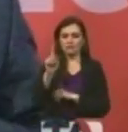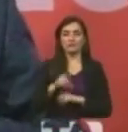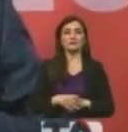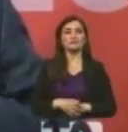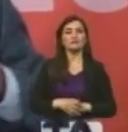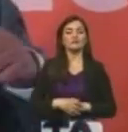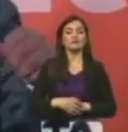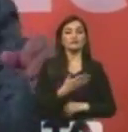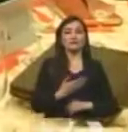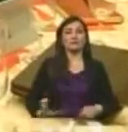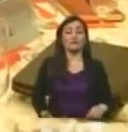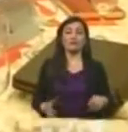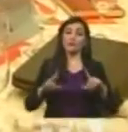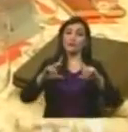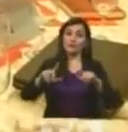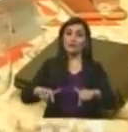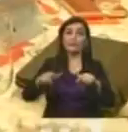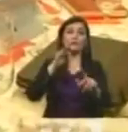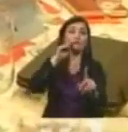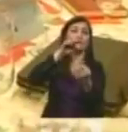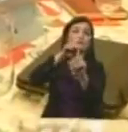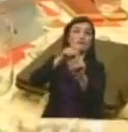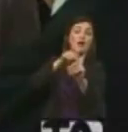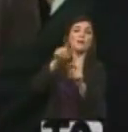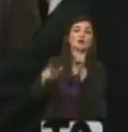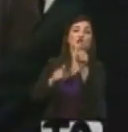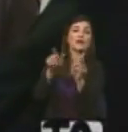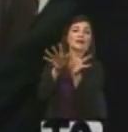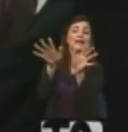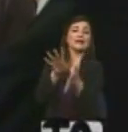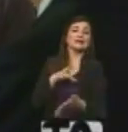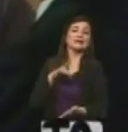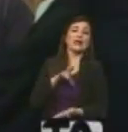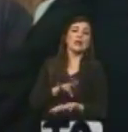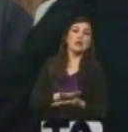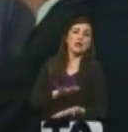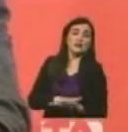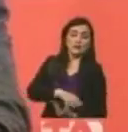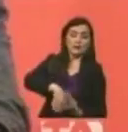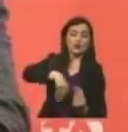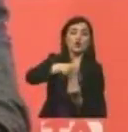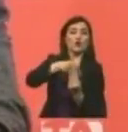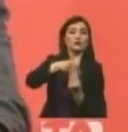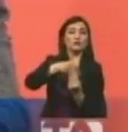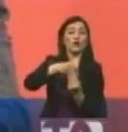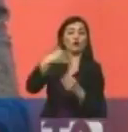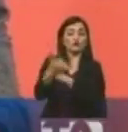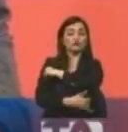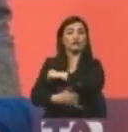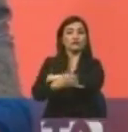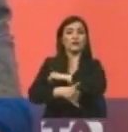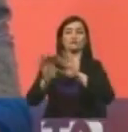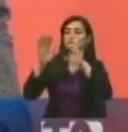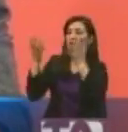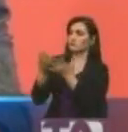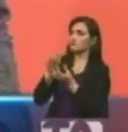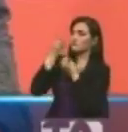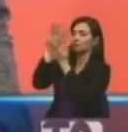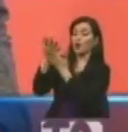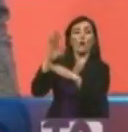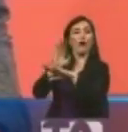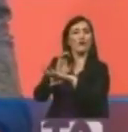un mensaje tranquilizador en ese tema y en todos los relacionados a inversión extranjera. Puedo decir al mundo que Ecuador es